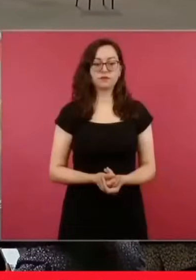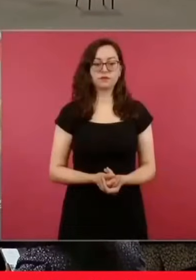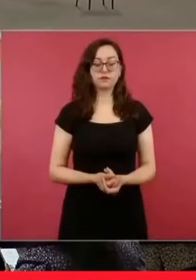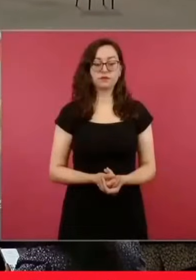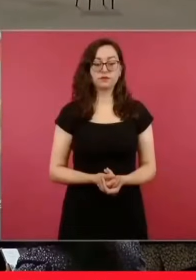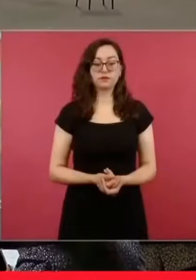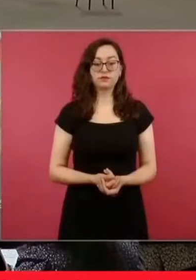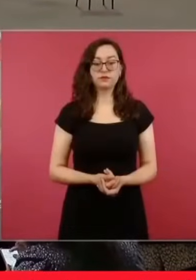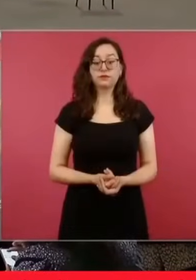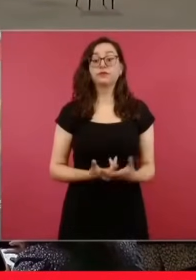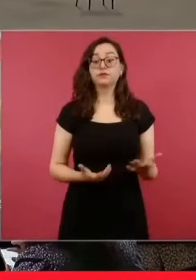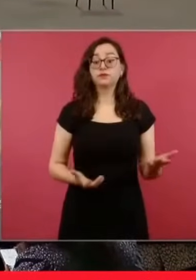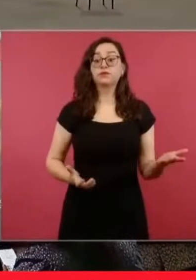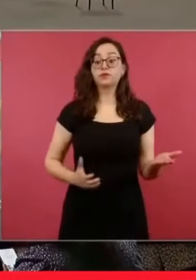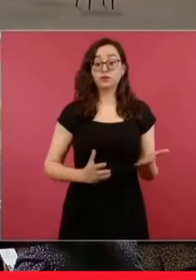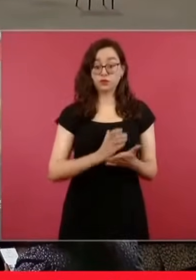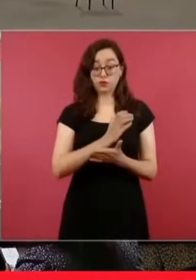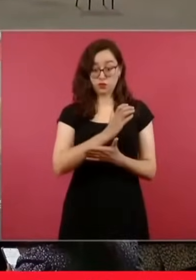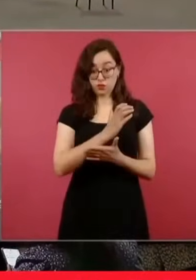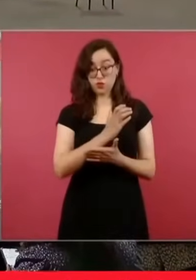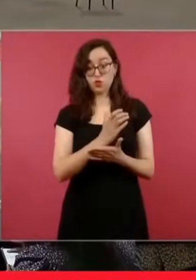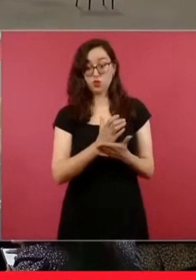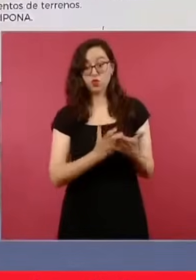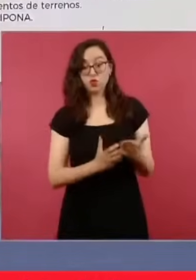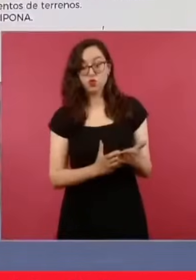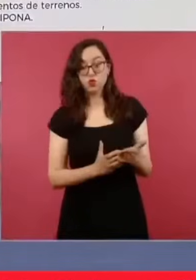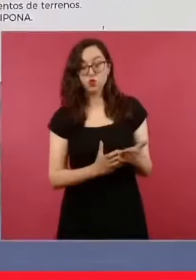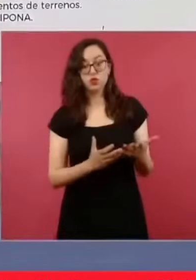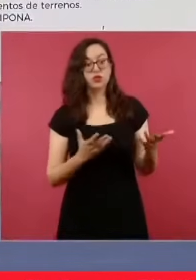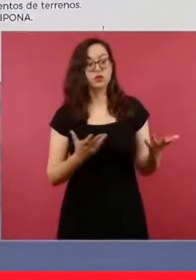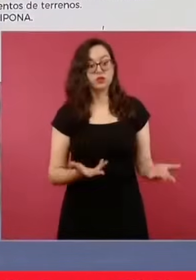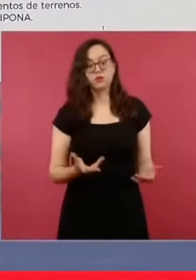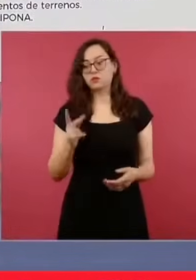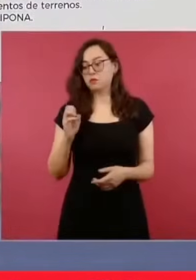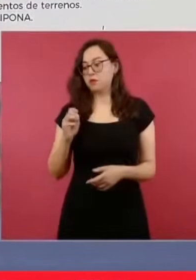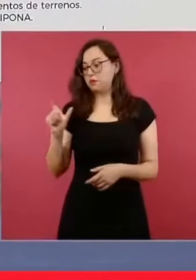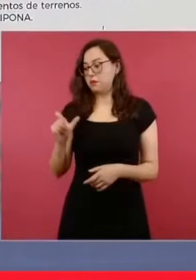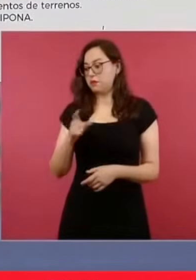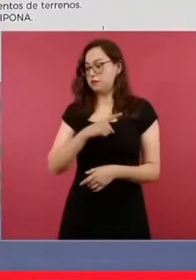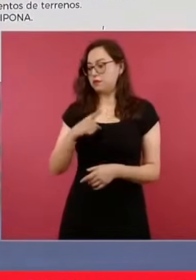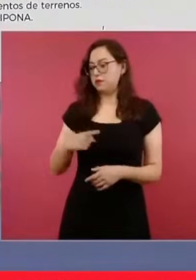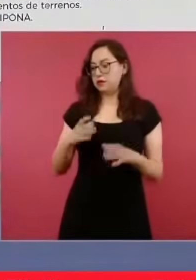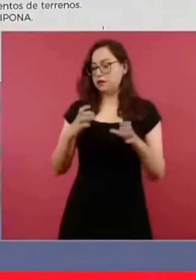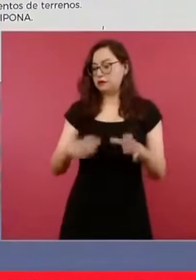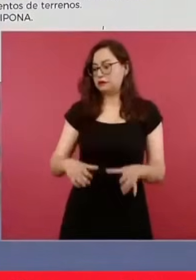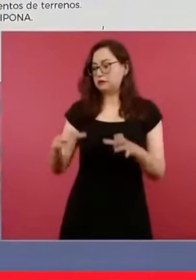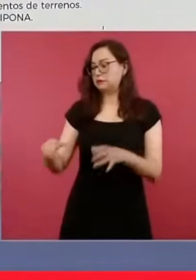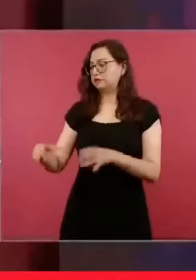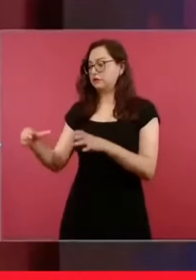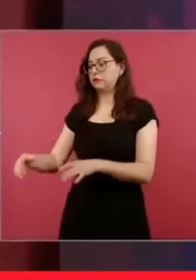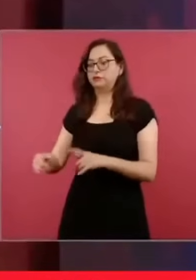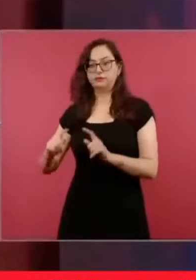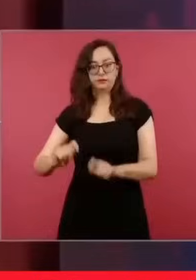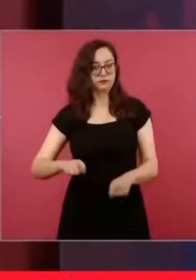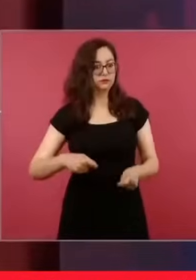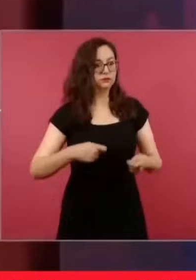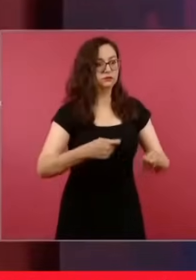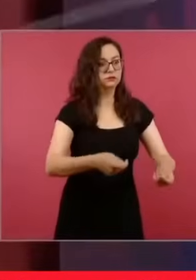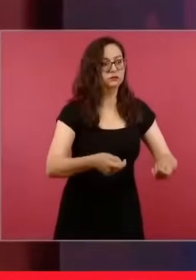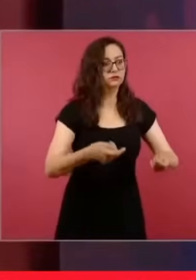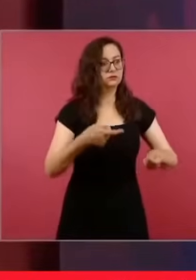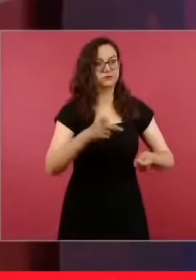un volumen de 66,000 barriles de etano que Pemex no tenía, los necesitaba Pemex para sus propias